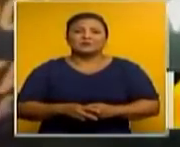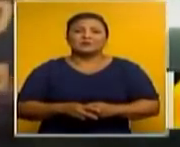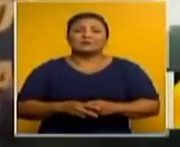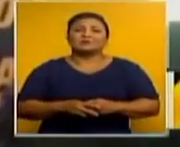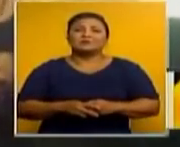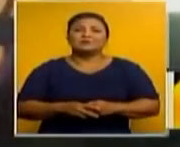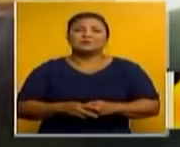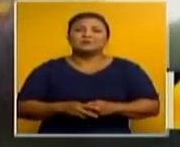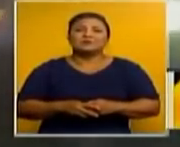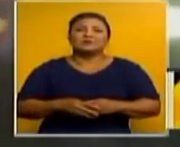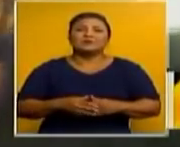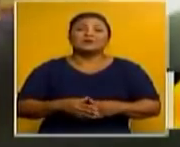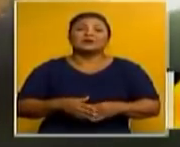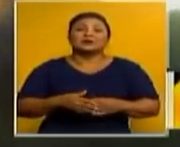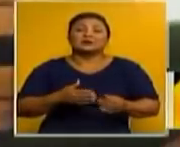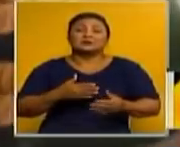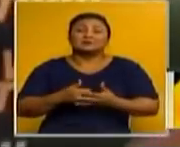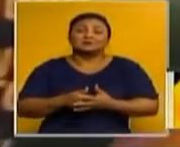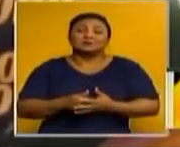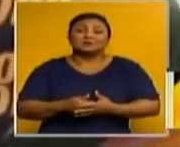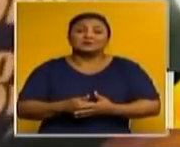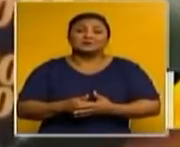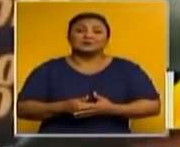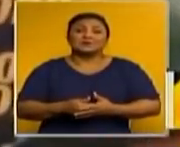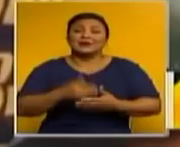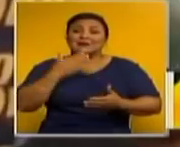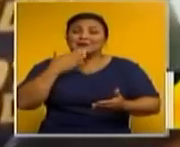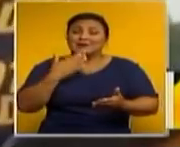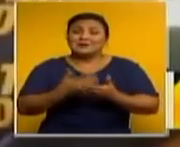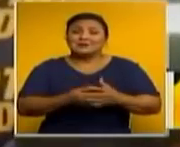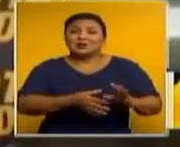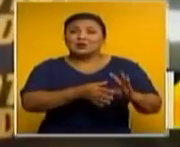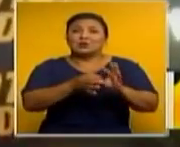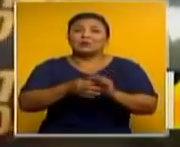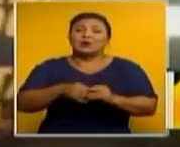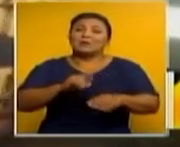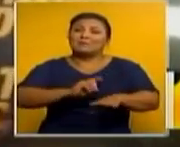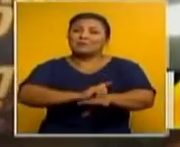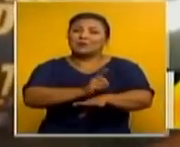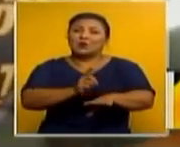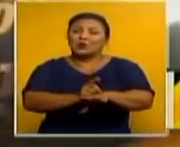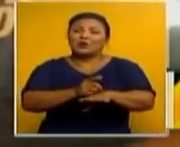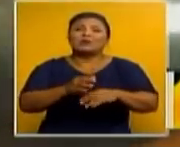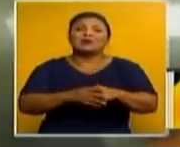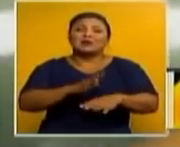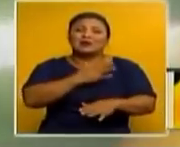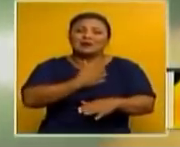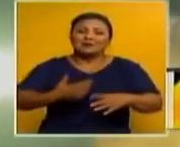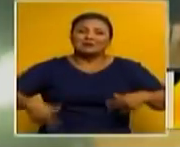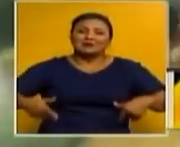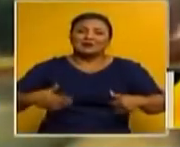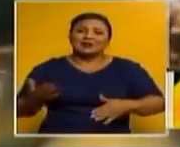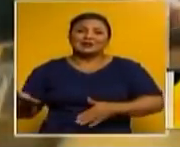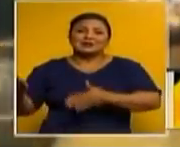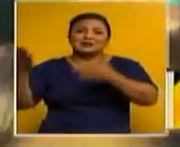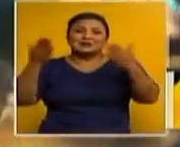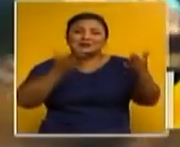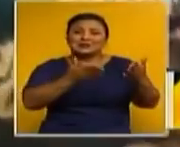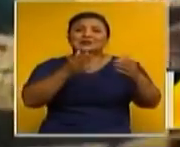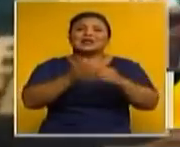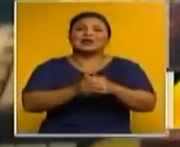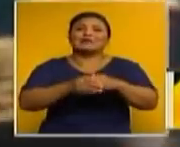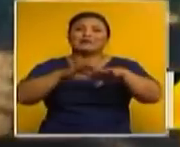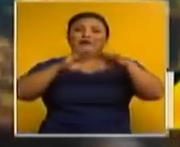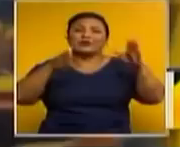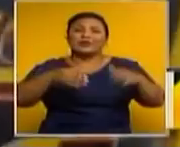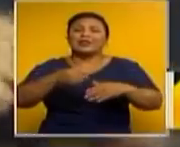turismo, actividades marítimas. Gracias, compañeros. Hace pocos minutos el presidente de la República llegó hasta esta tarima, aquí en